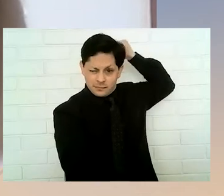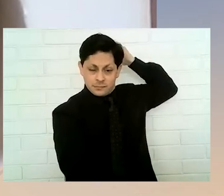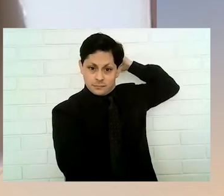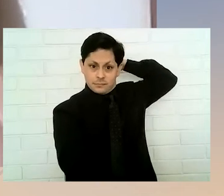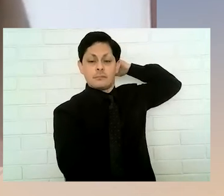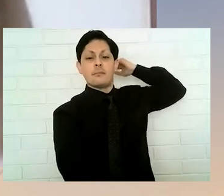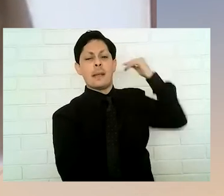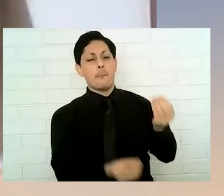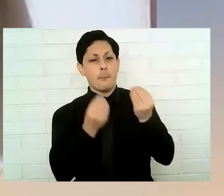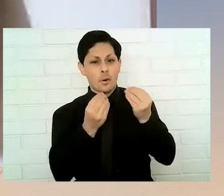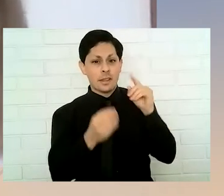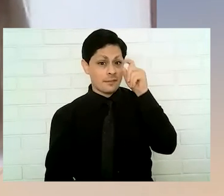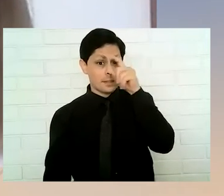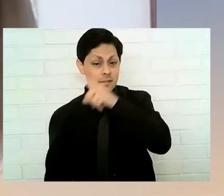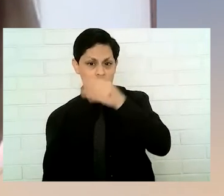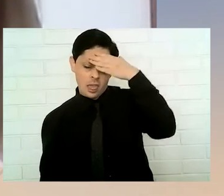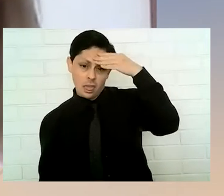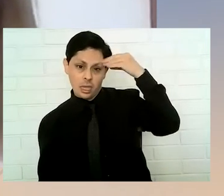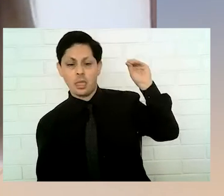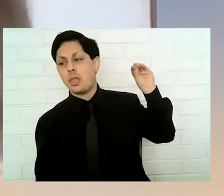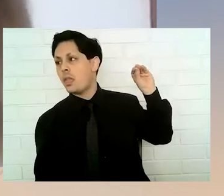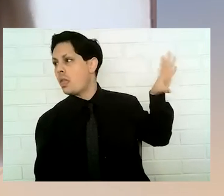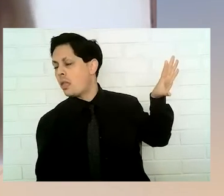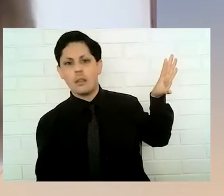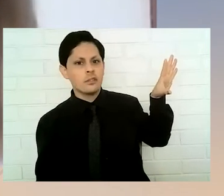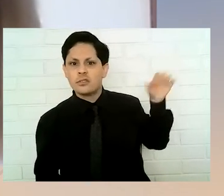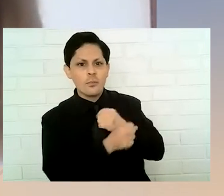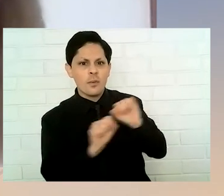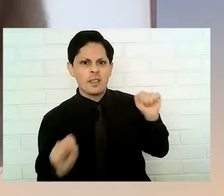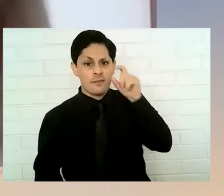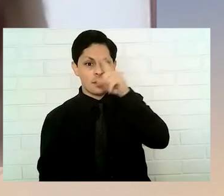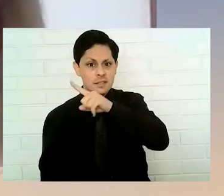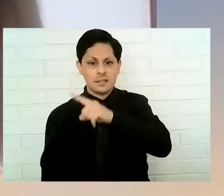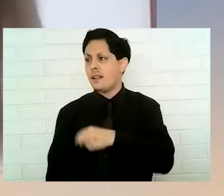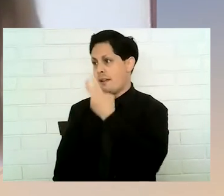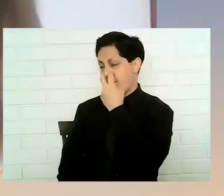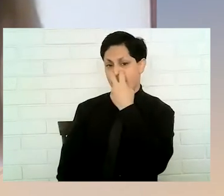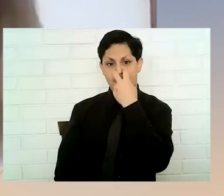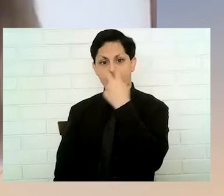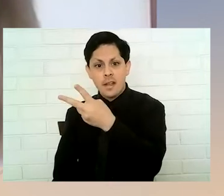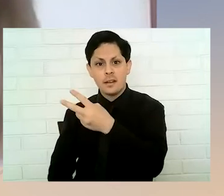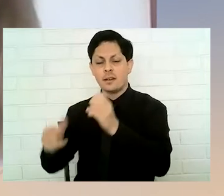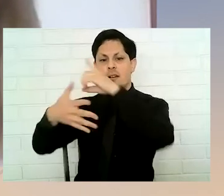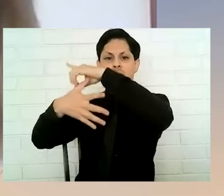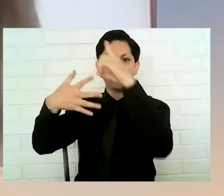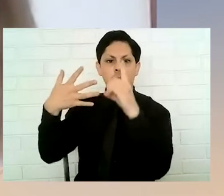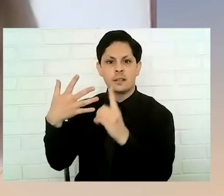difícil salir de ahí y poder mirar la diversidad como